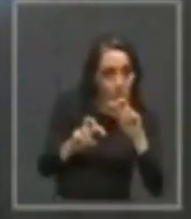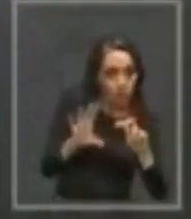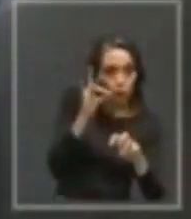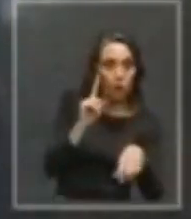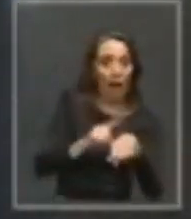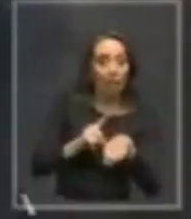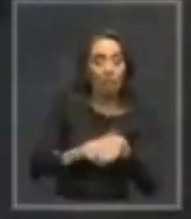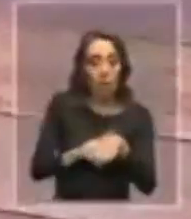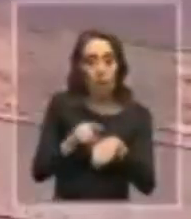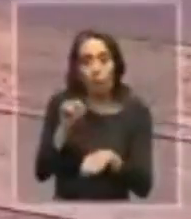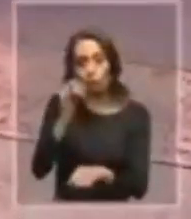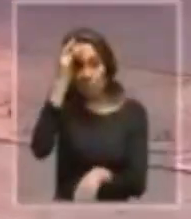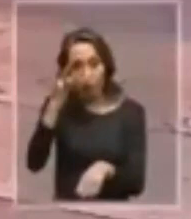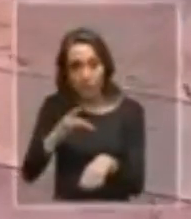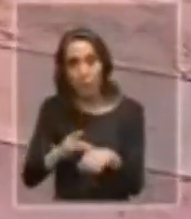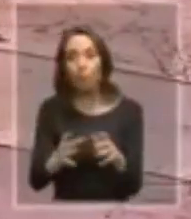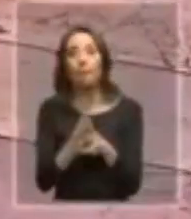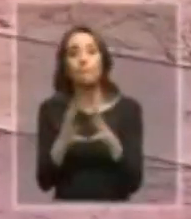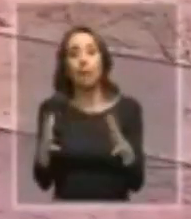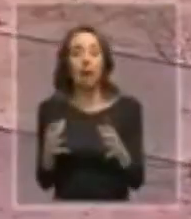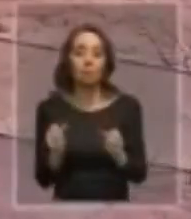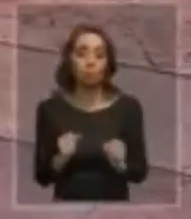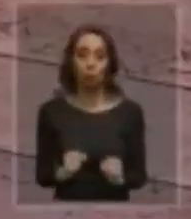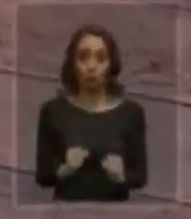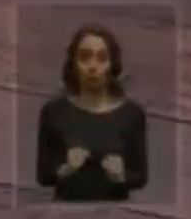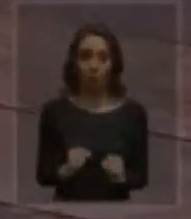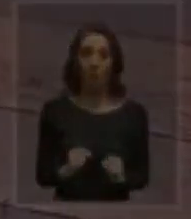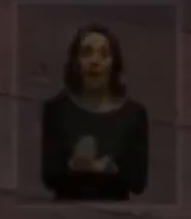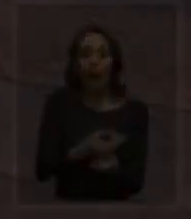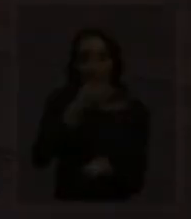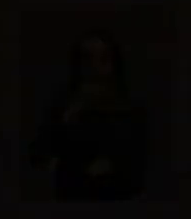oportuno. Así, mayores serán las probabilidades de que el tratamiento resulte.